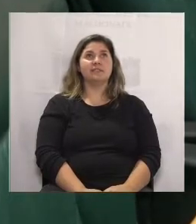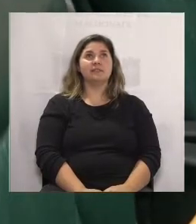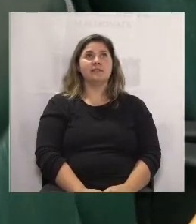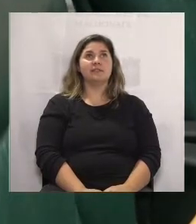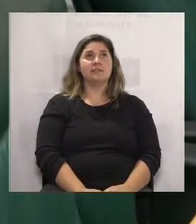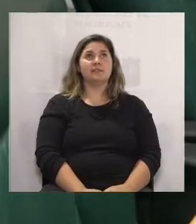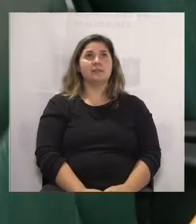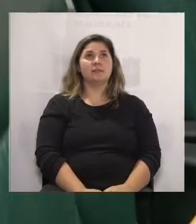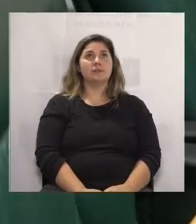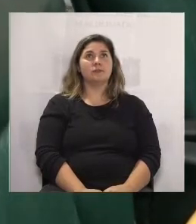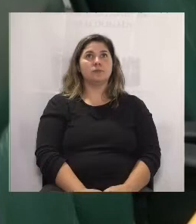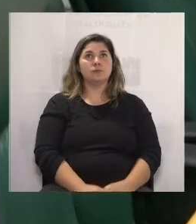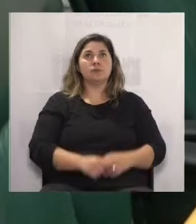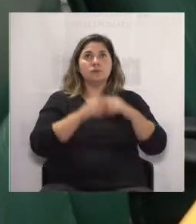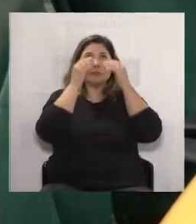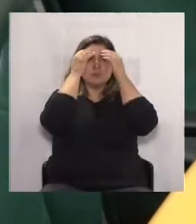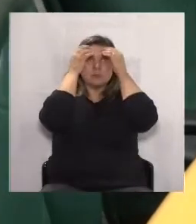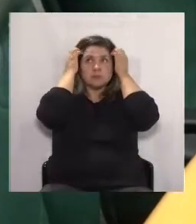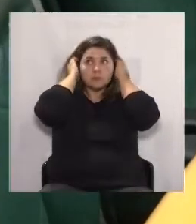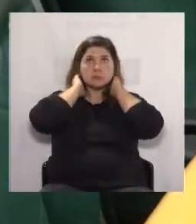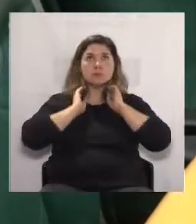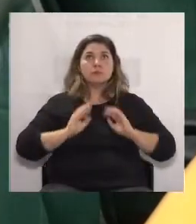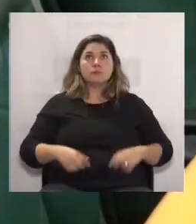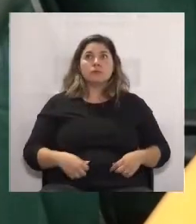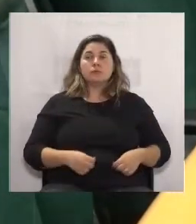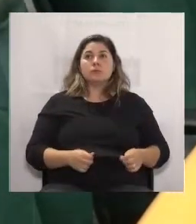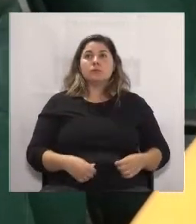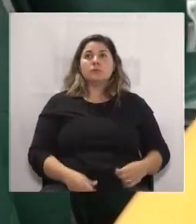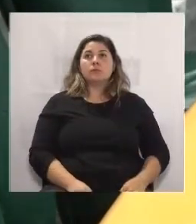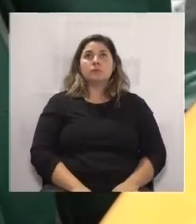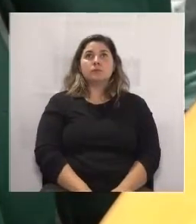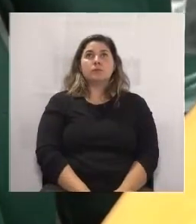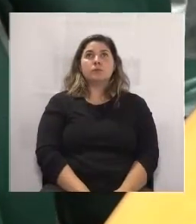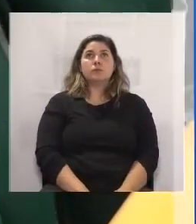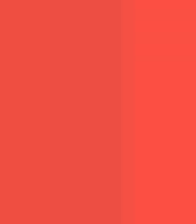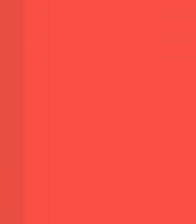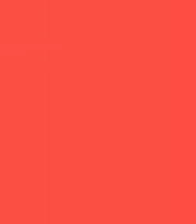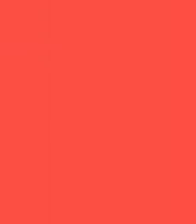la universidad católica como la obe rt porque creemos que es la forma de desarrollo del departamento